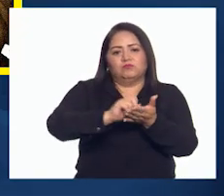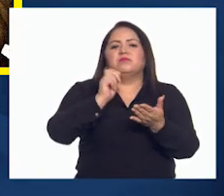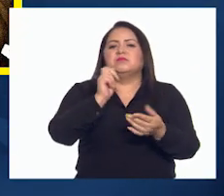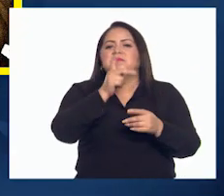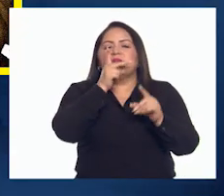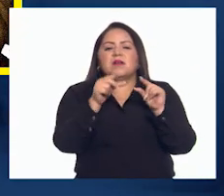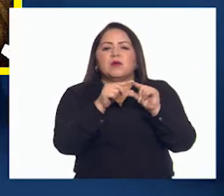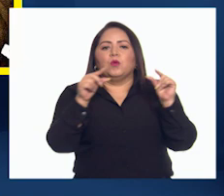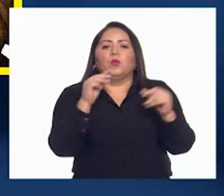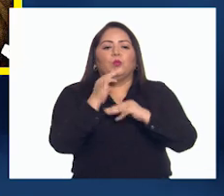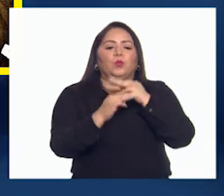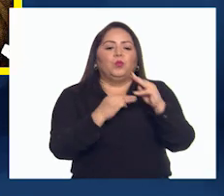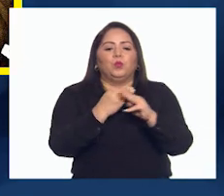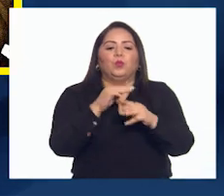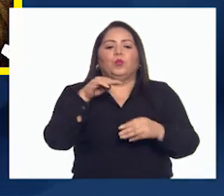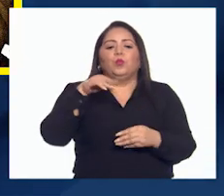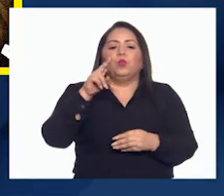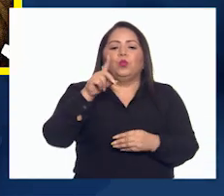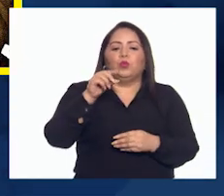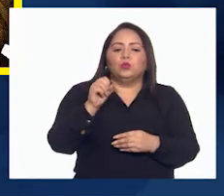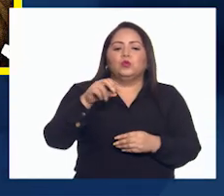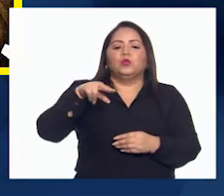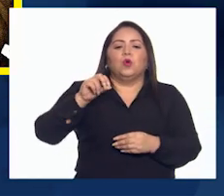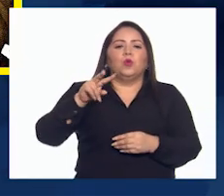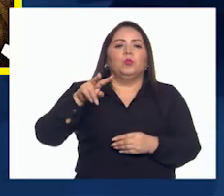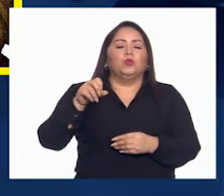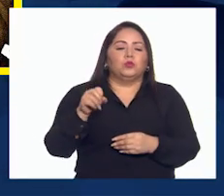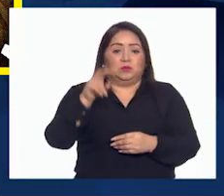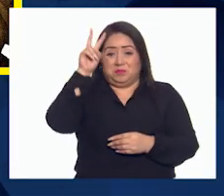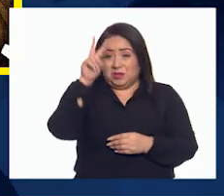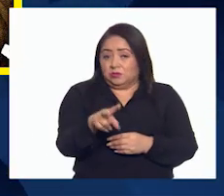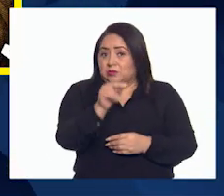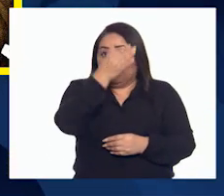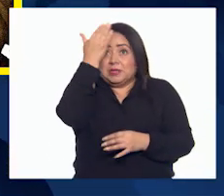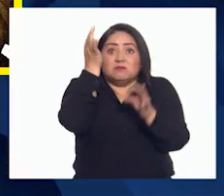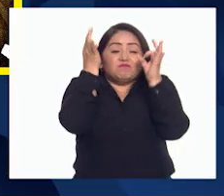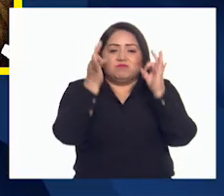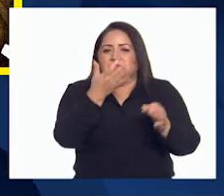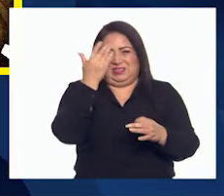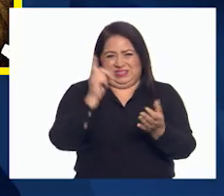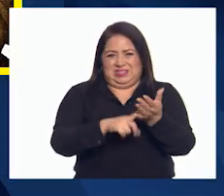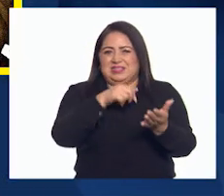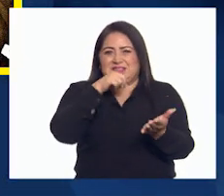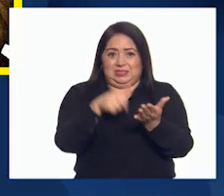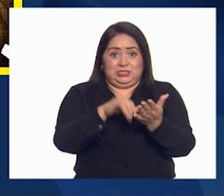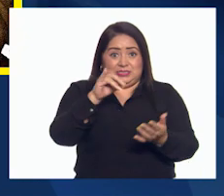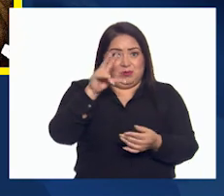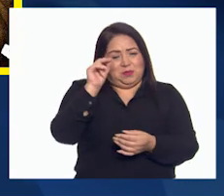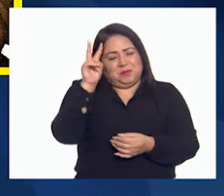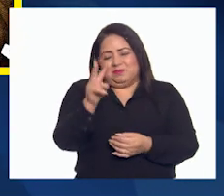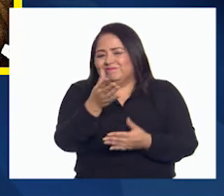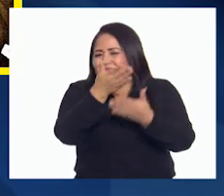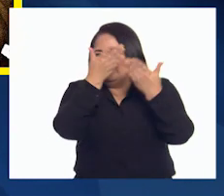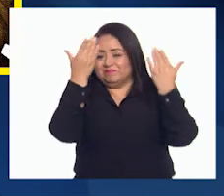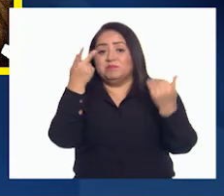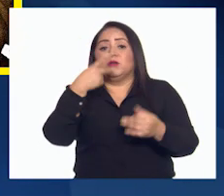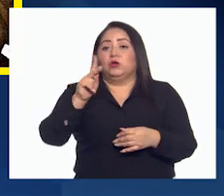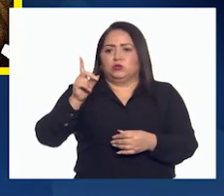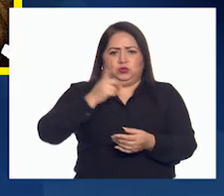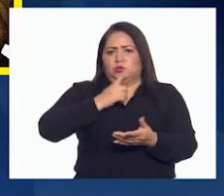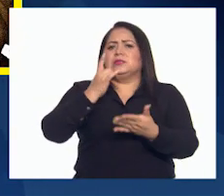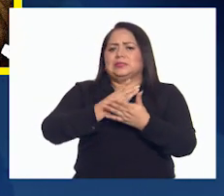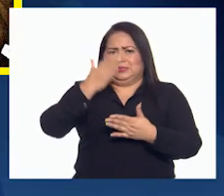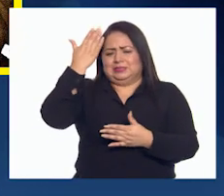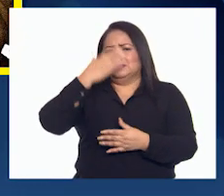término Mundus Novus. No se sabe a ciencia cierta qué tanto de estas cartas era real, pero lo que sí